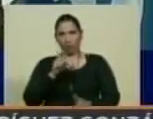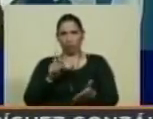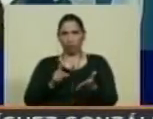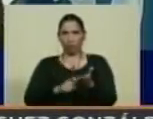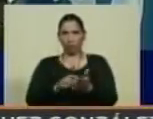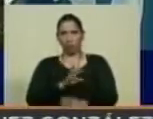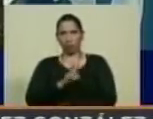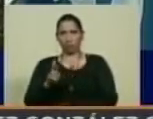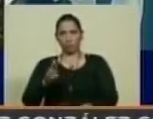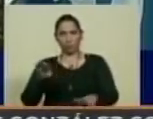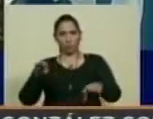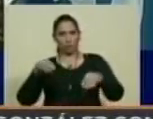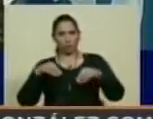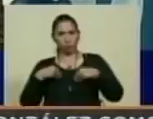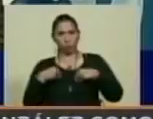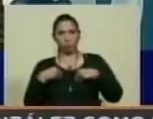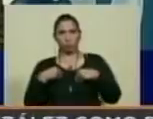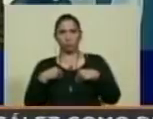asumo, pues,